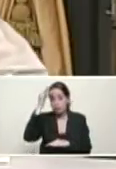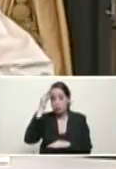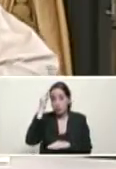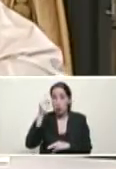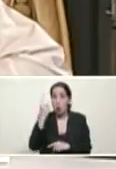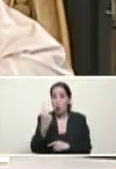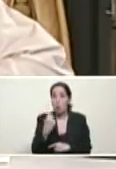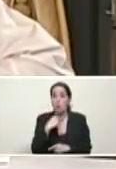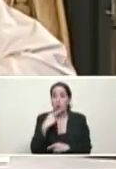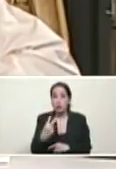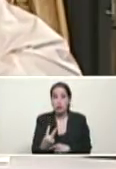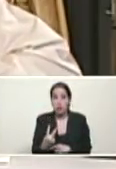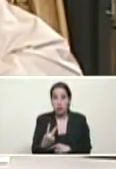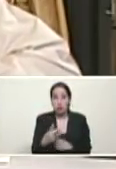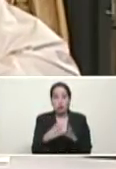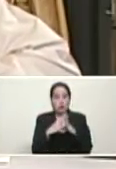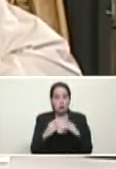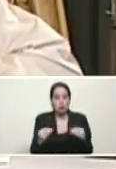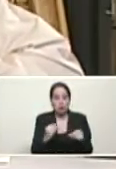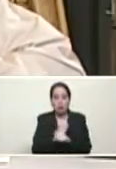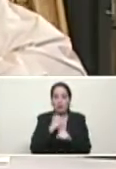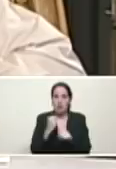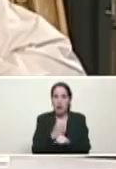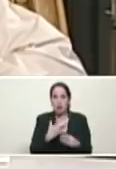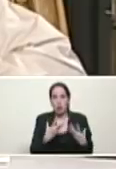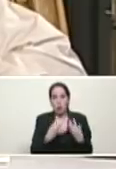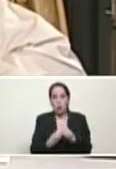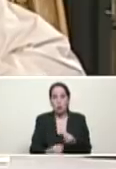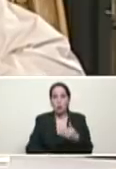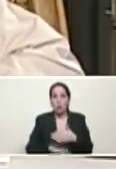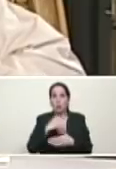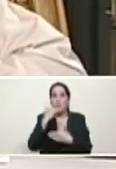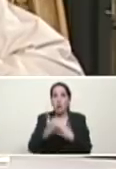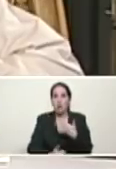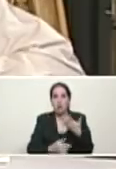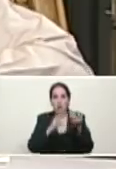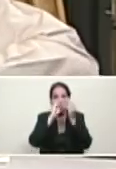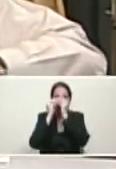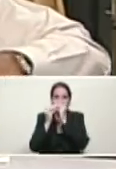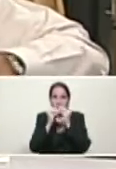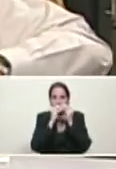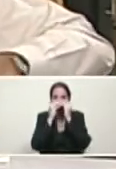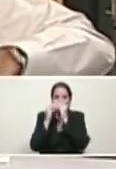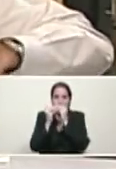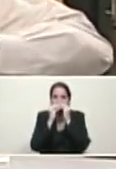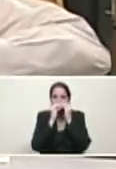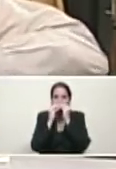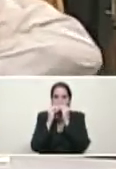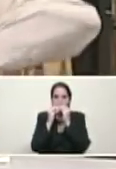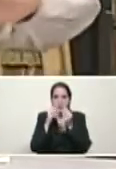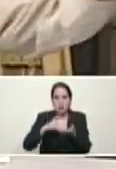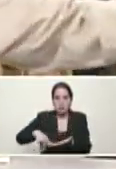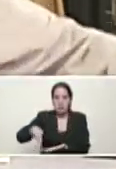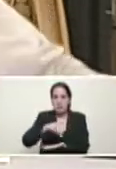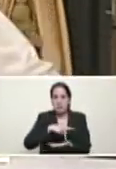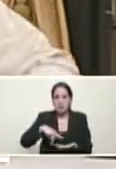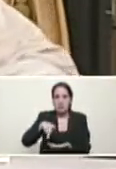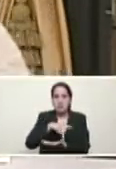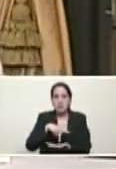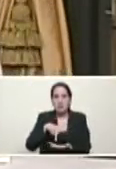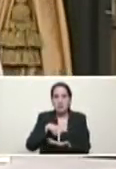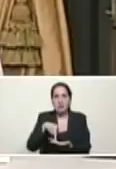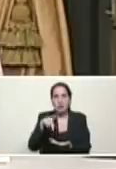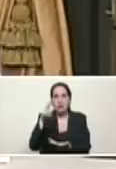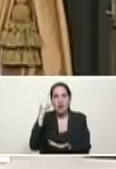con ellos todo el proyecto para la rehabilitación, mejora y embellecimiento de la Plaza Bolívar y todos sus